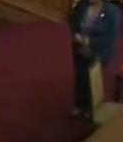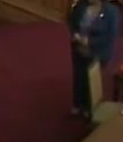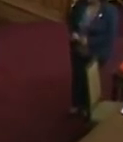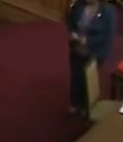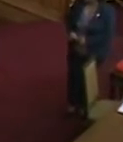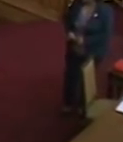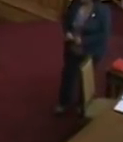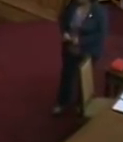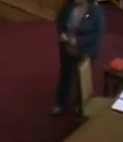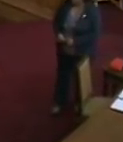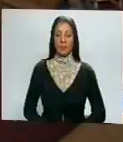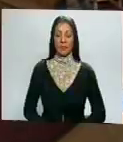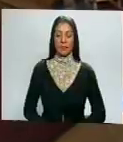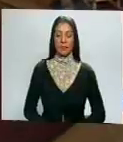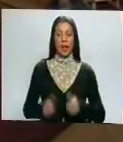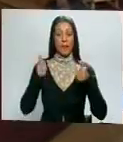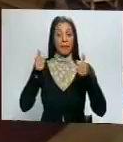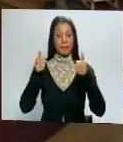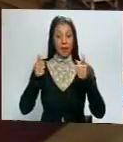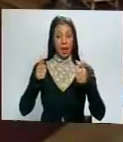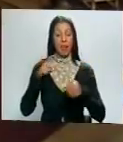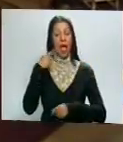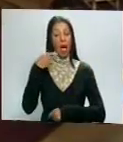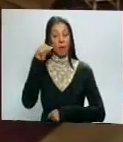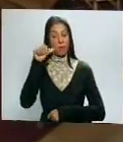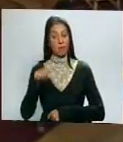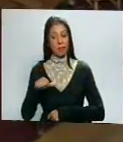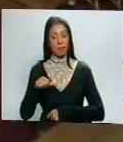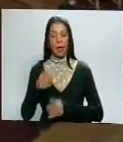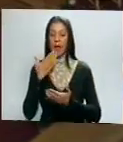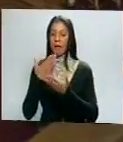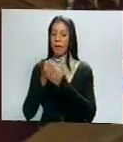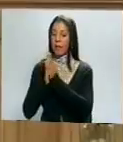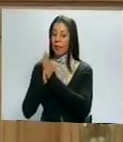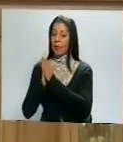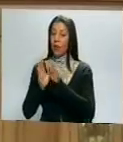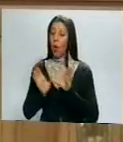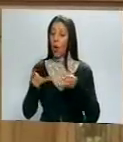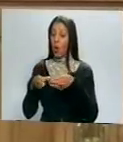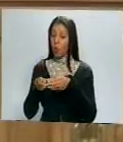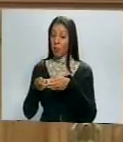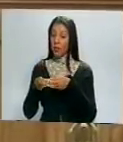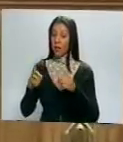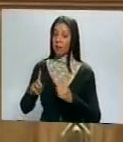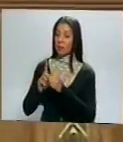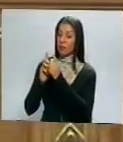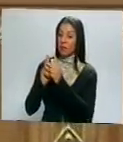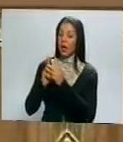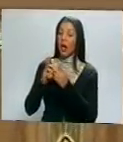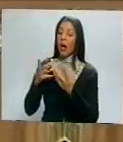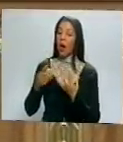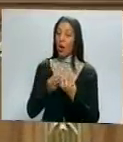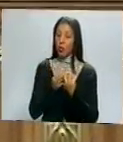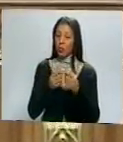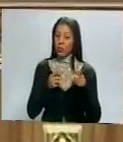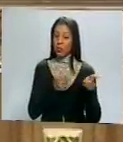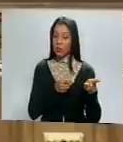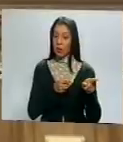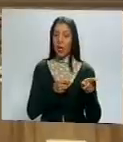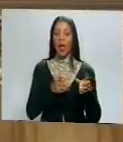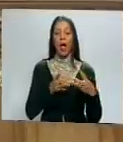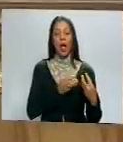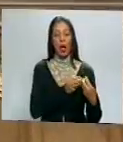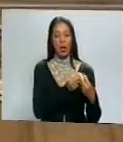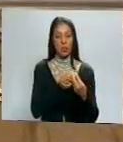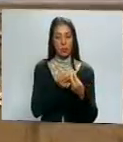Después de esta extraordinaria presentación, yo voy a pedir a la misma comisión que recibió al ministro que lo acompañe a su salida para dirigirse